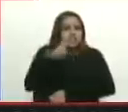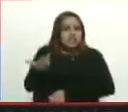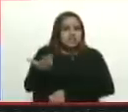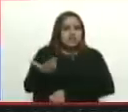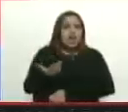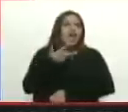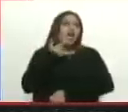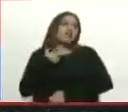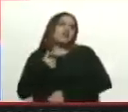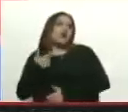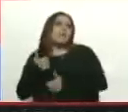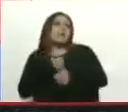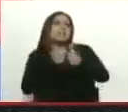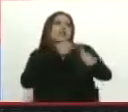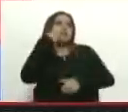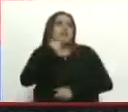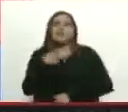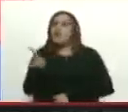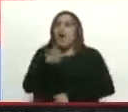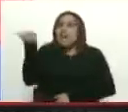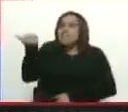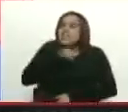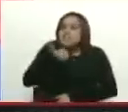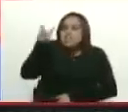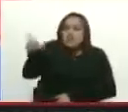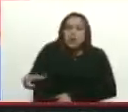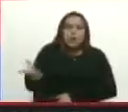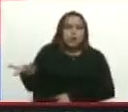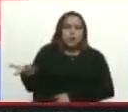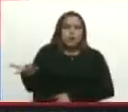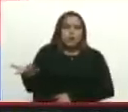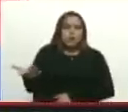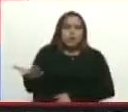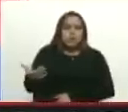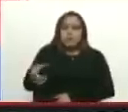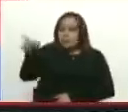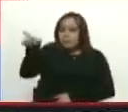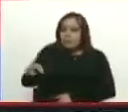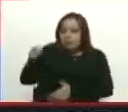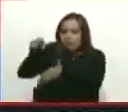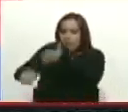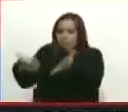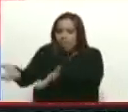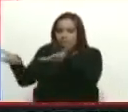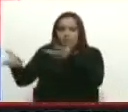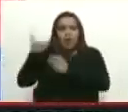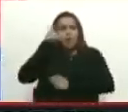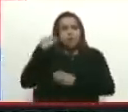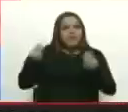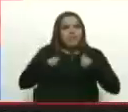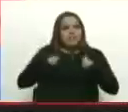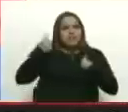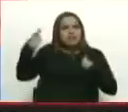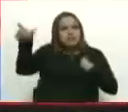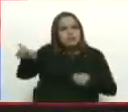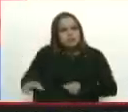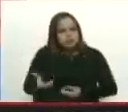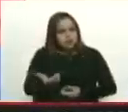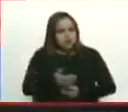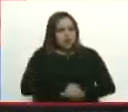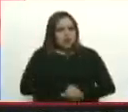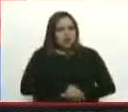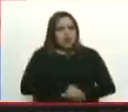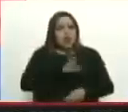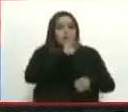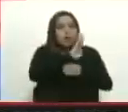perseguido político, no sabe, es un asesino, un homicida que quemó vivo a una persona. Y lo protege